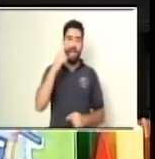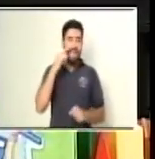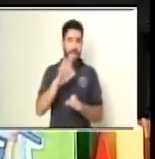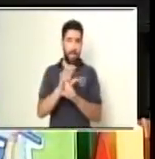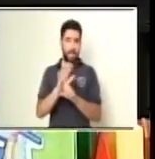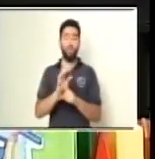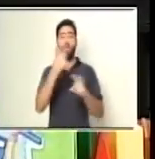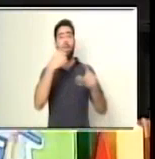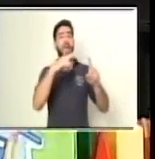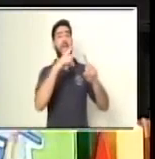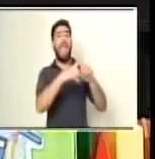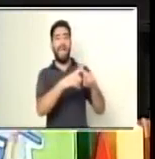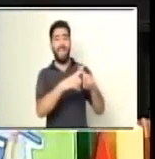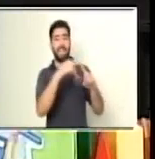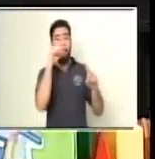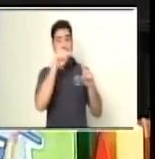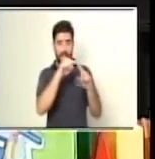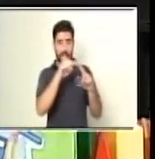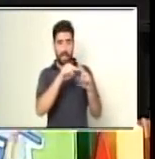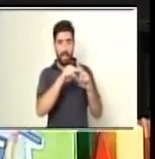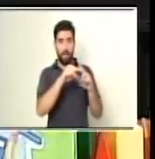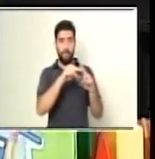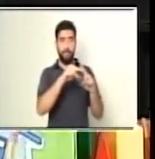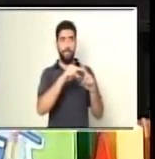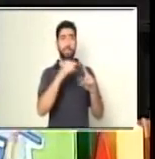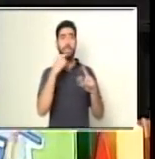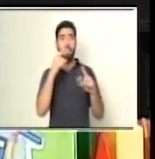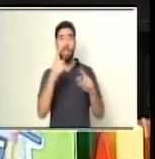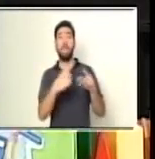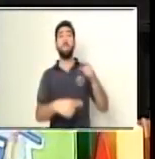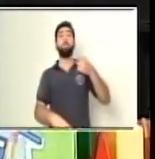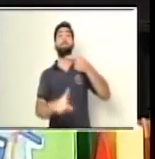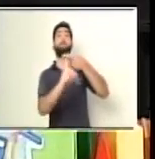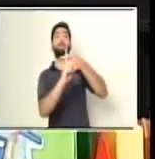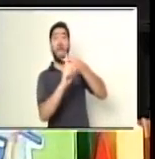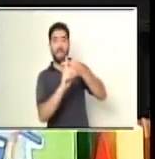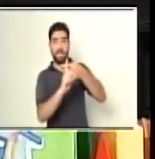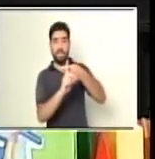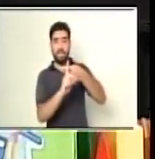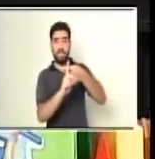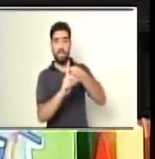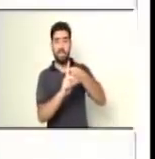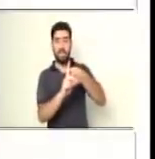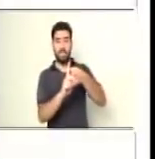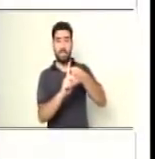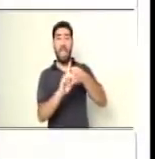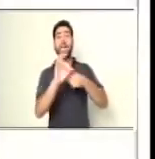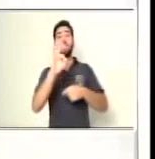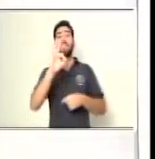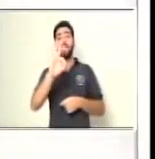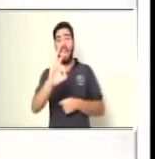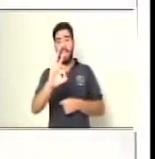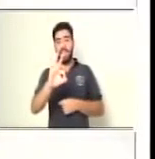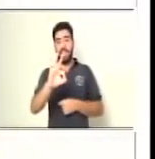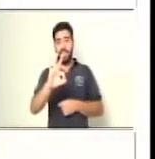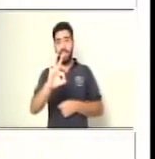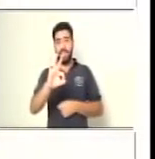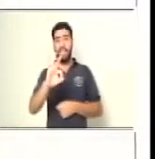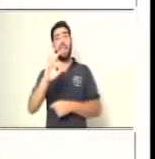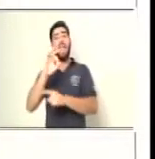Ese número nos dicen que sumado con su triplo